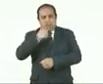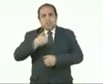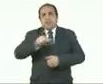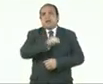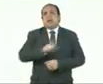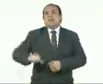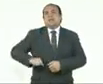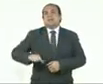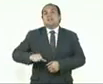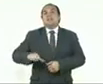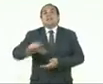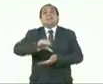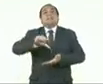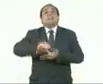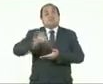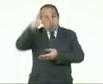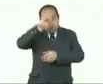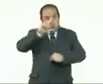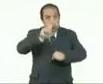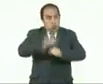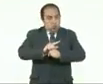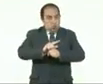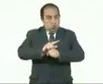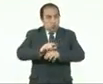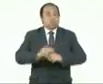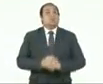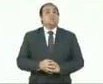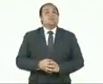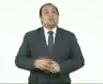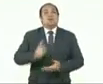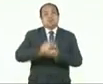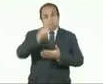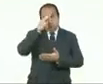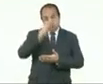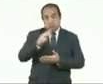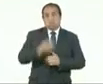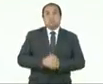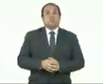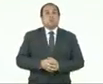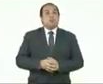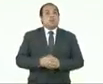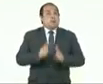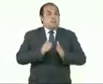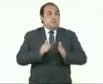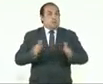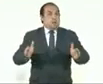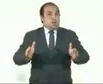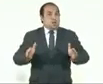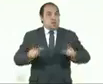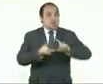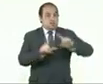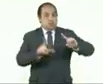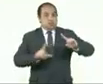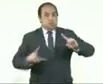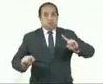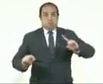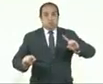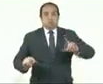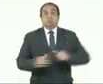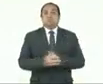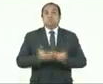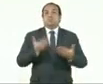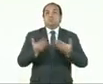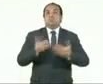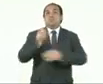somos epicentro cultural de la cultura en la Ciudad de México y gran parte de la República Mexicana y,